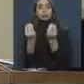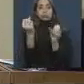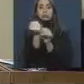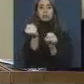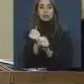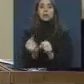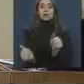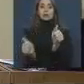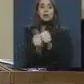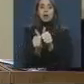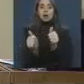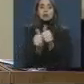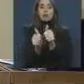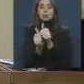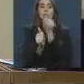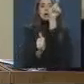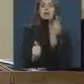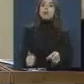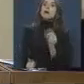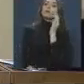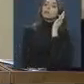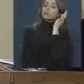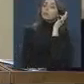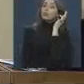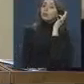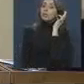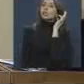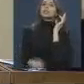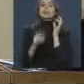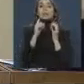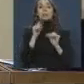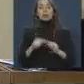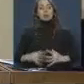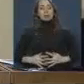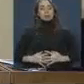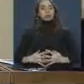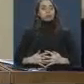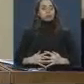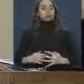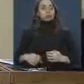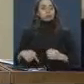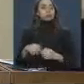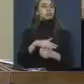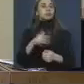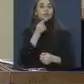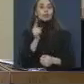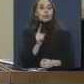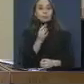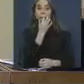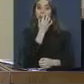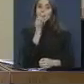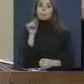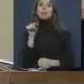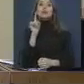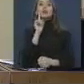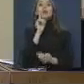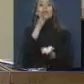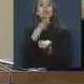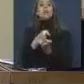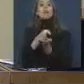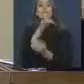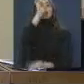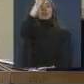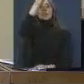de acompañamiento a las mujeres que se enfrentan a esta situación. Pero hay que decirlo que esto es un deber del Estado. Es